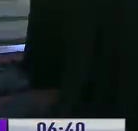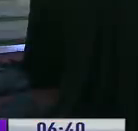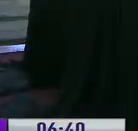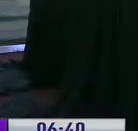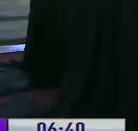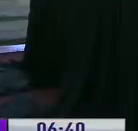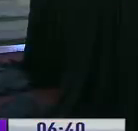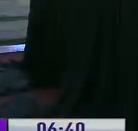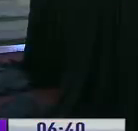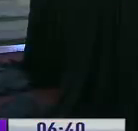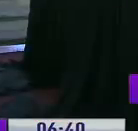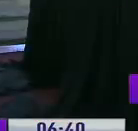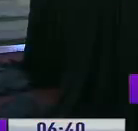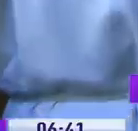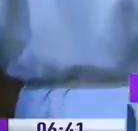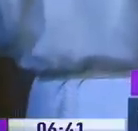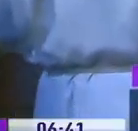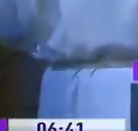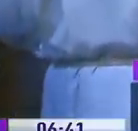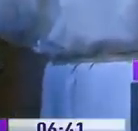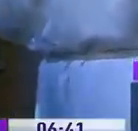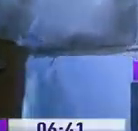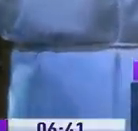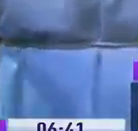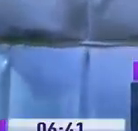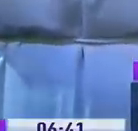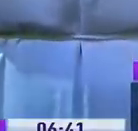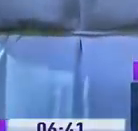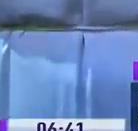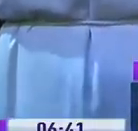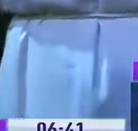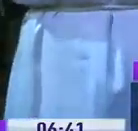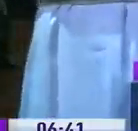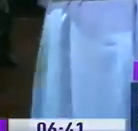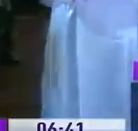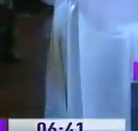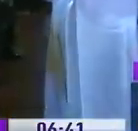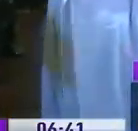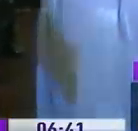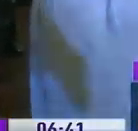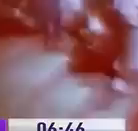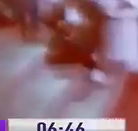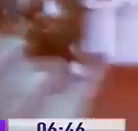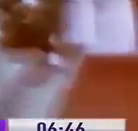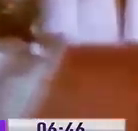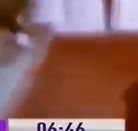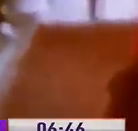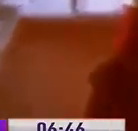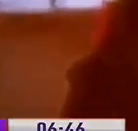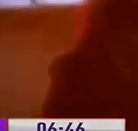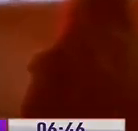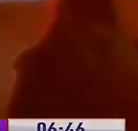Una pausa comercial al retornar la tradicional ceremonia de arrastre de cauda se desarrolló el día de ayer en